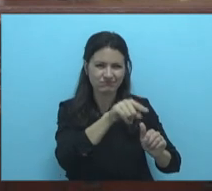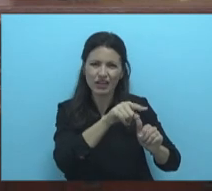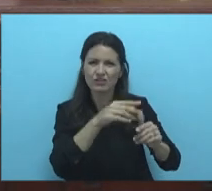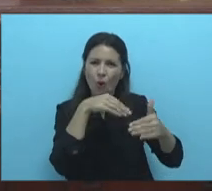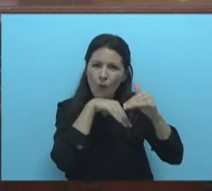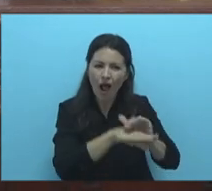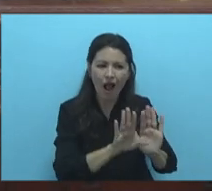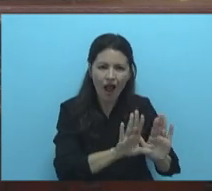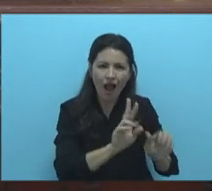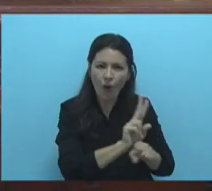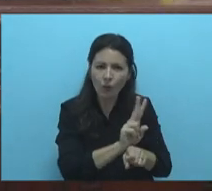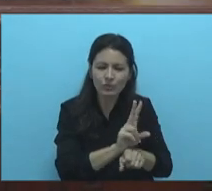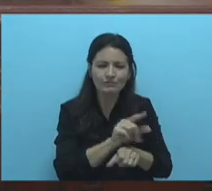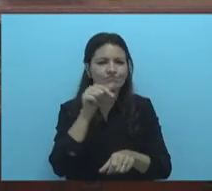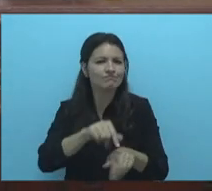Bien,